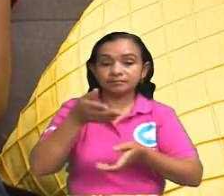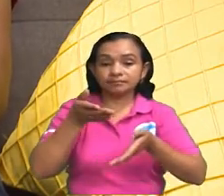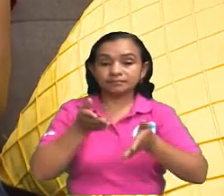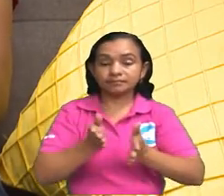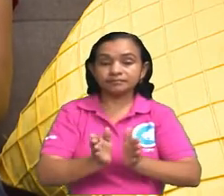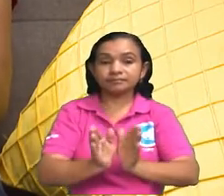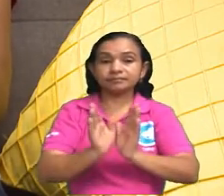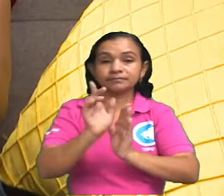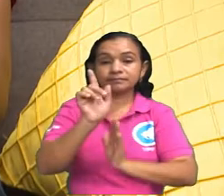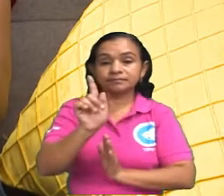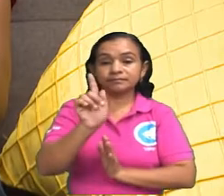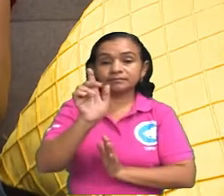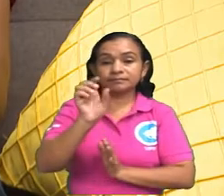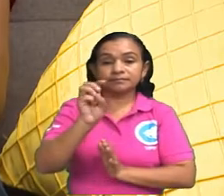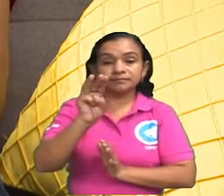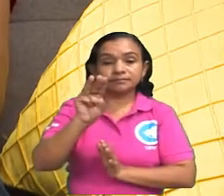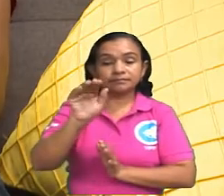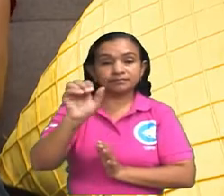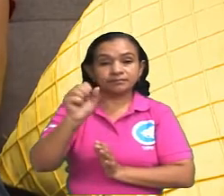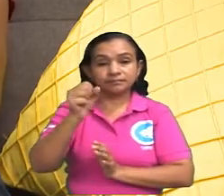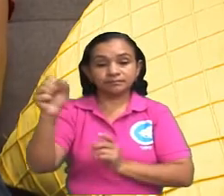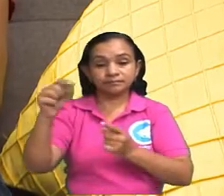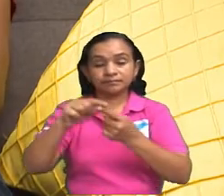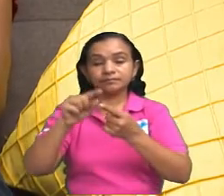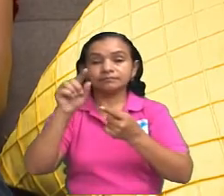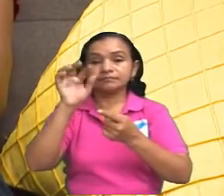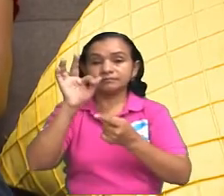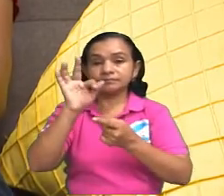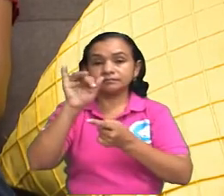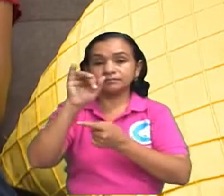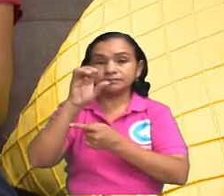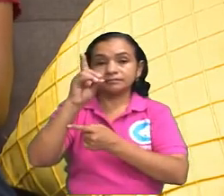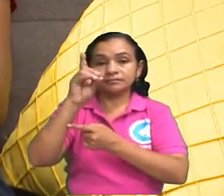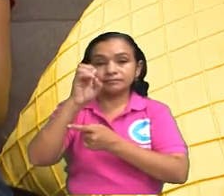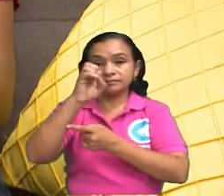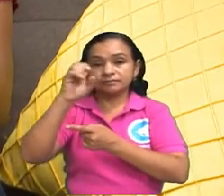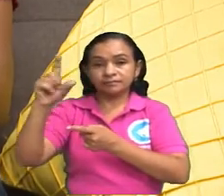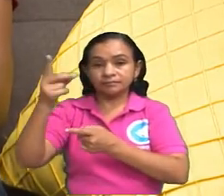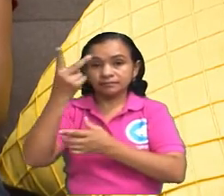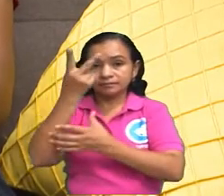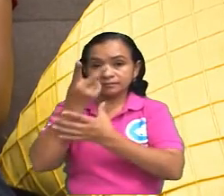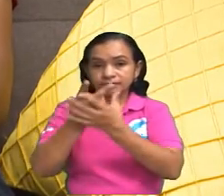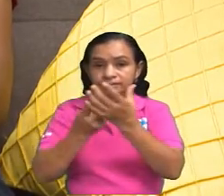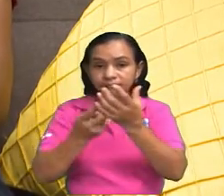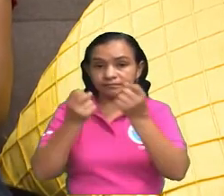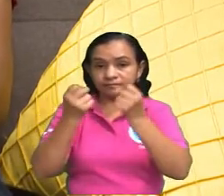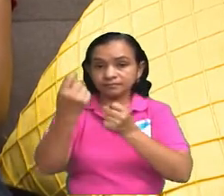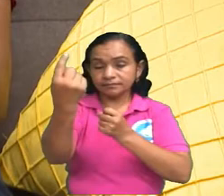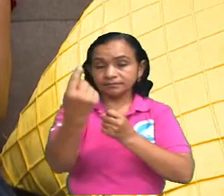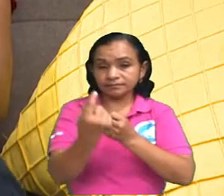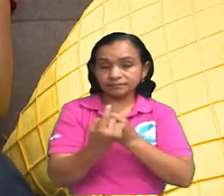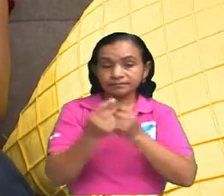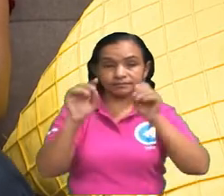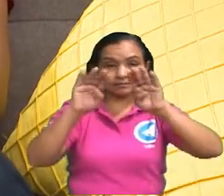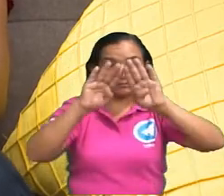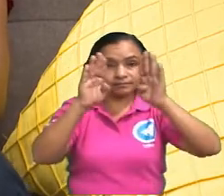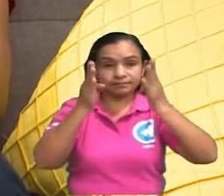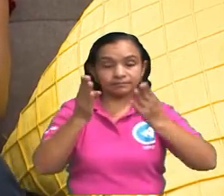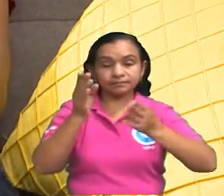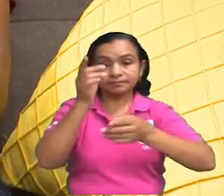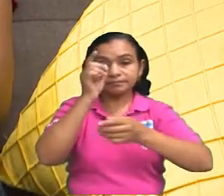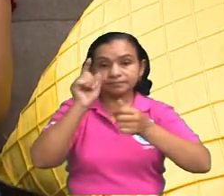del comandante Tomás Borges y el comandante Fidel Castro. Y con nosotros pues estará la compañera Maritza Espinales, quien es